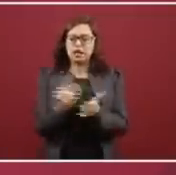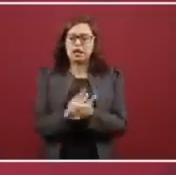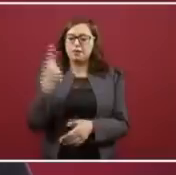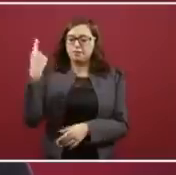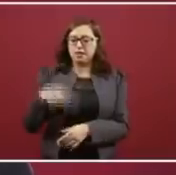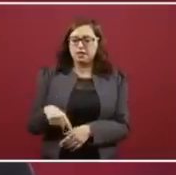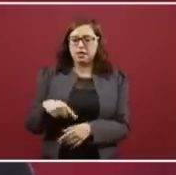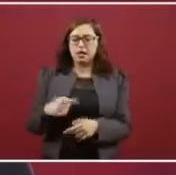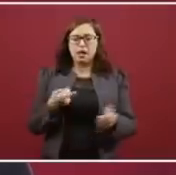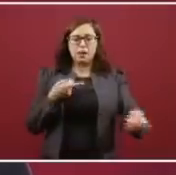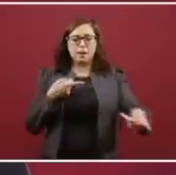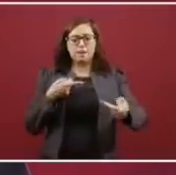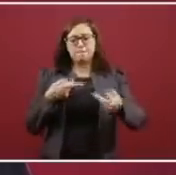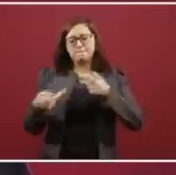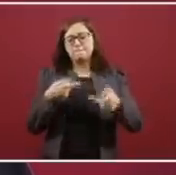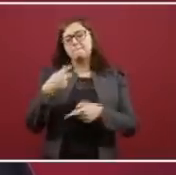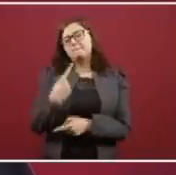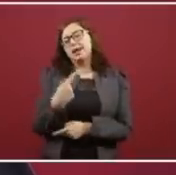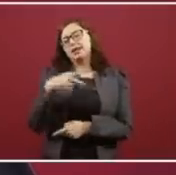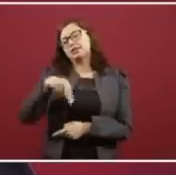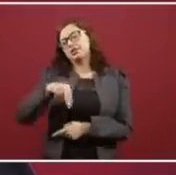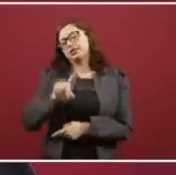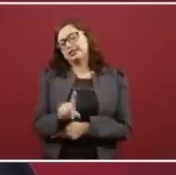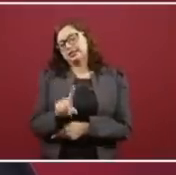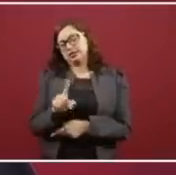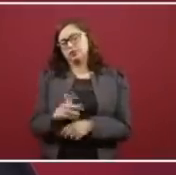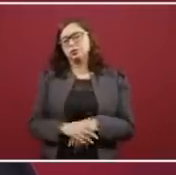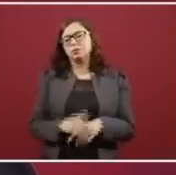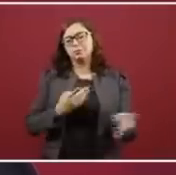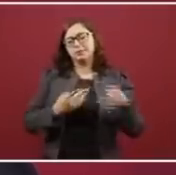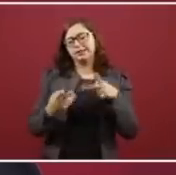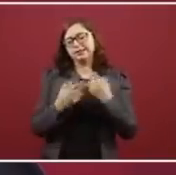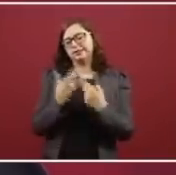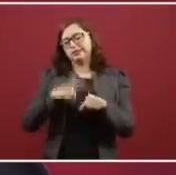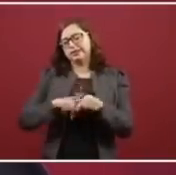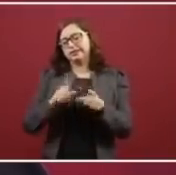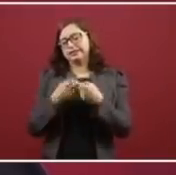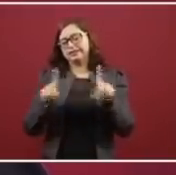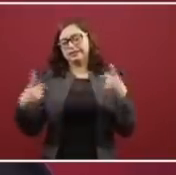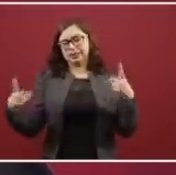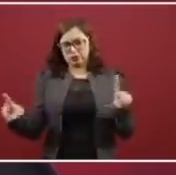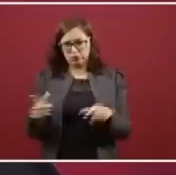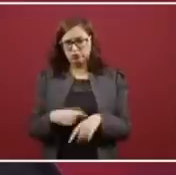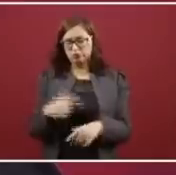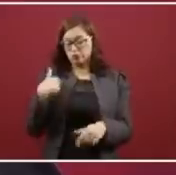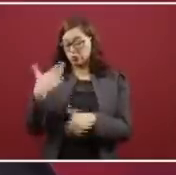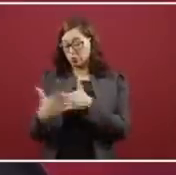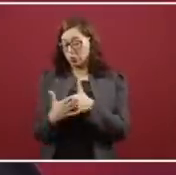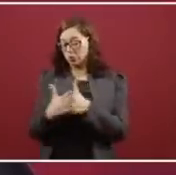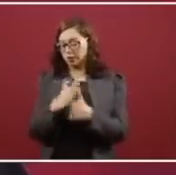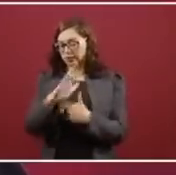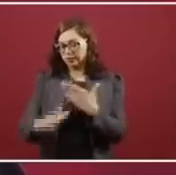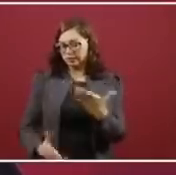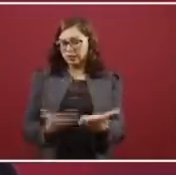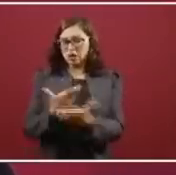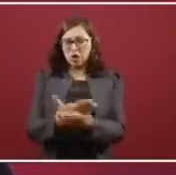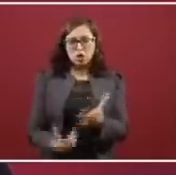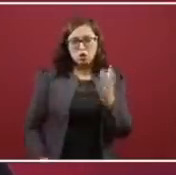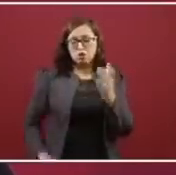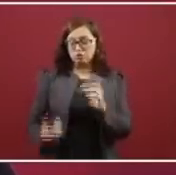ley el plan nacional de desarrollo y estamos haciendo algo del todo